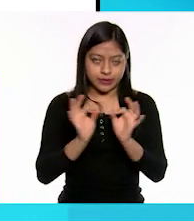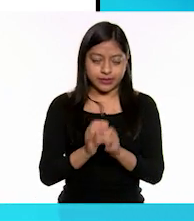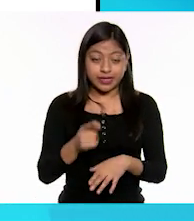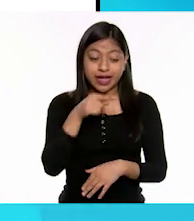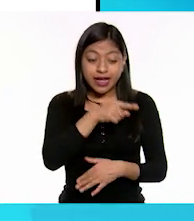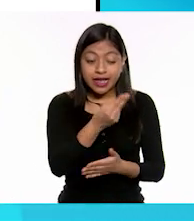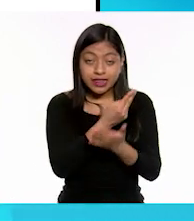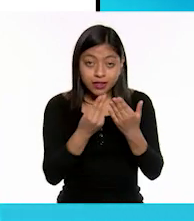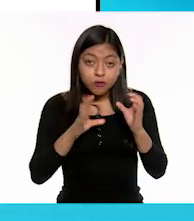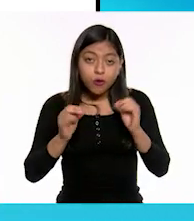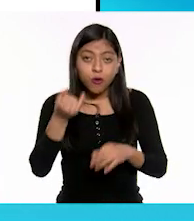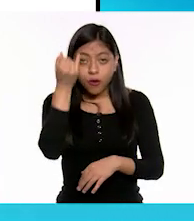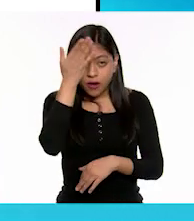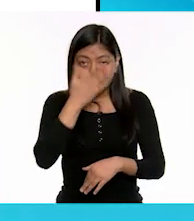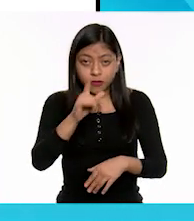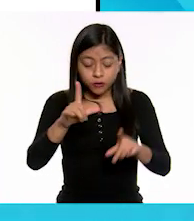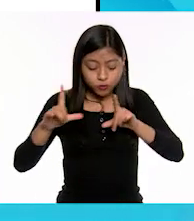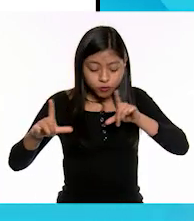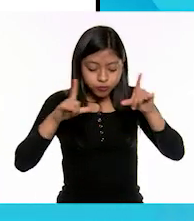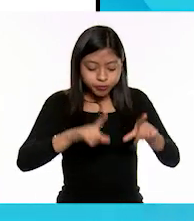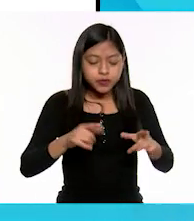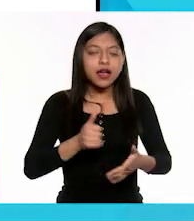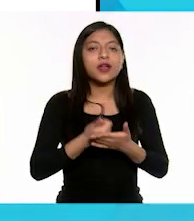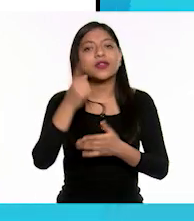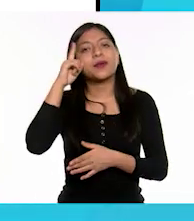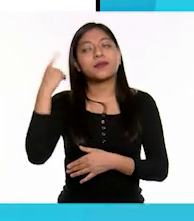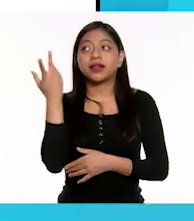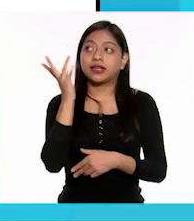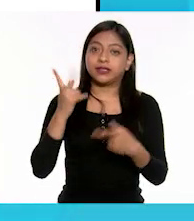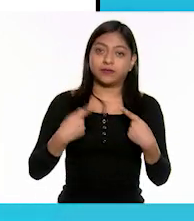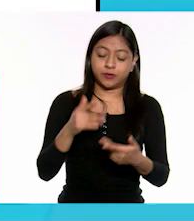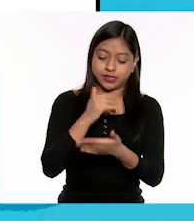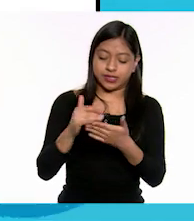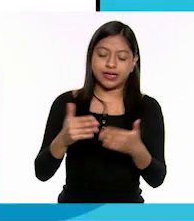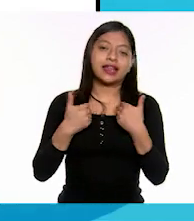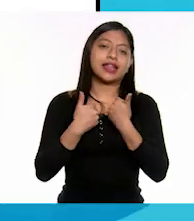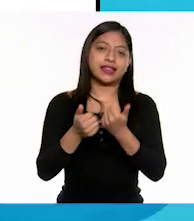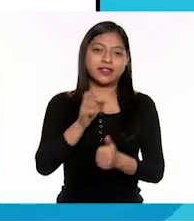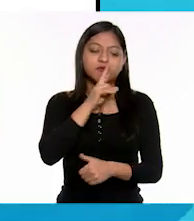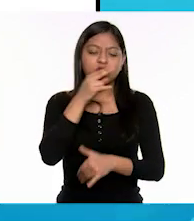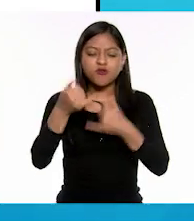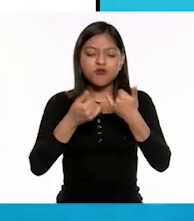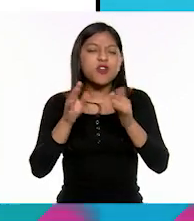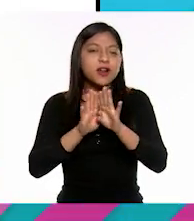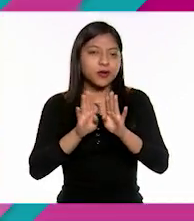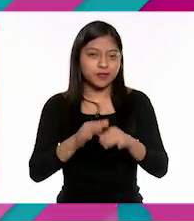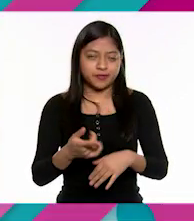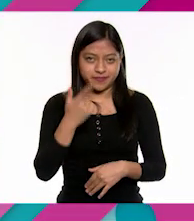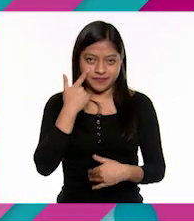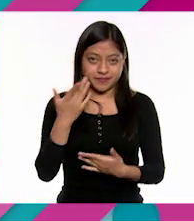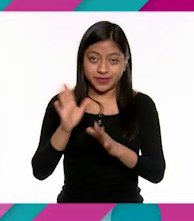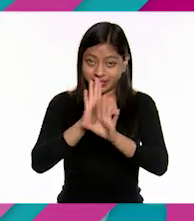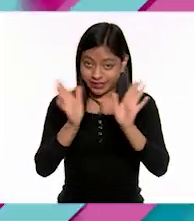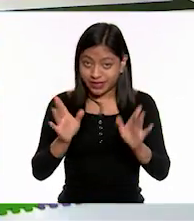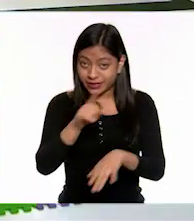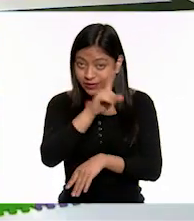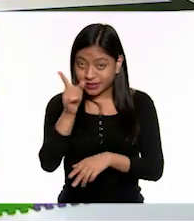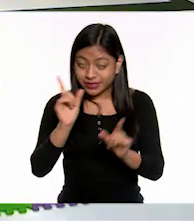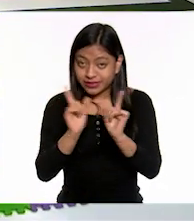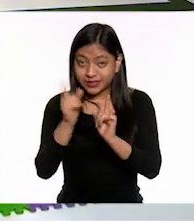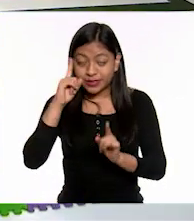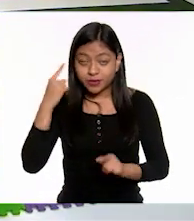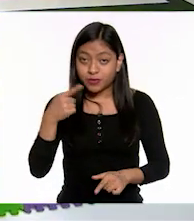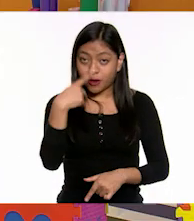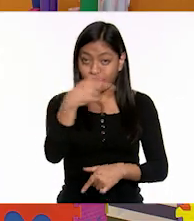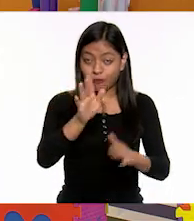precisión de cómo podemos hacer la dinámica de el juego muy bien niñas y niños entonces ya estamos listos y preparados